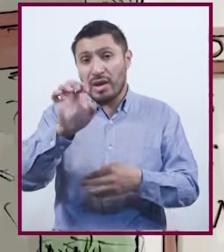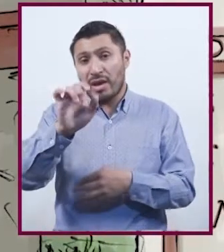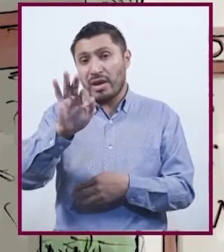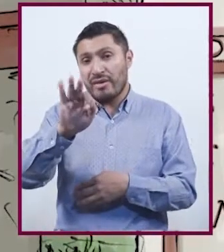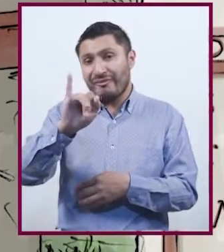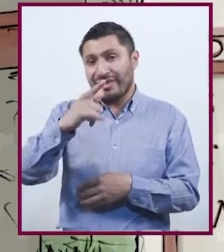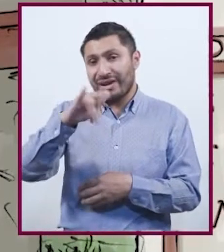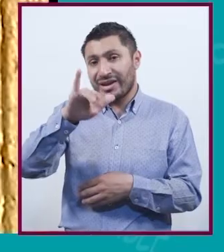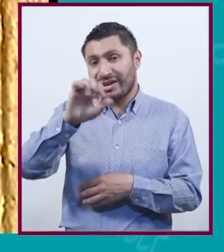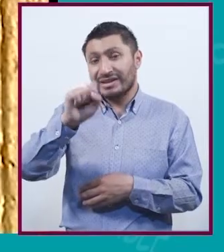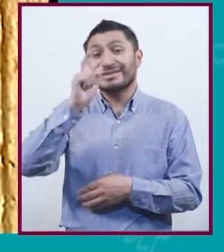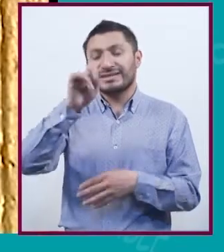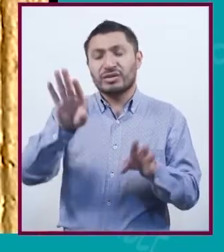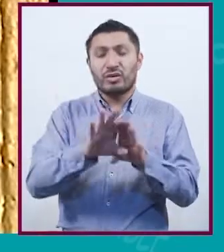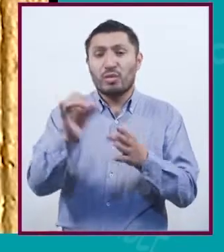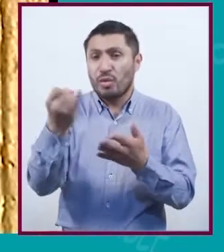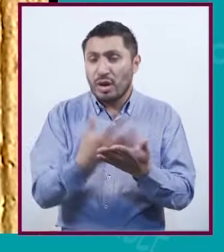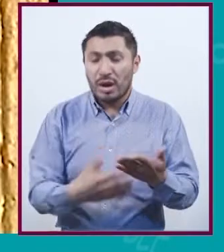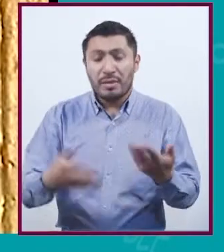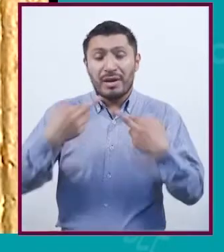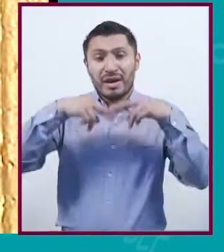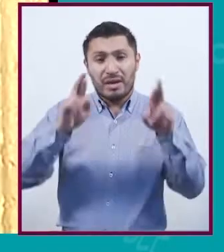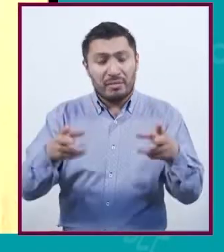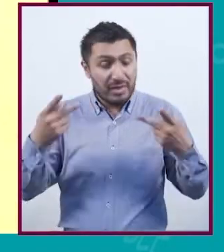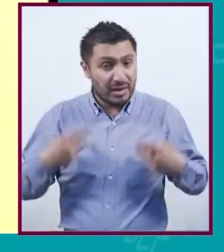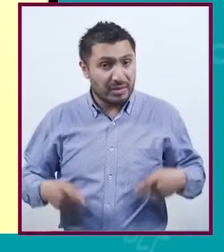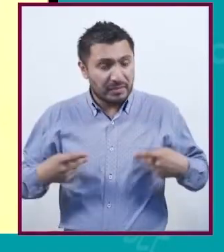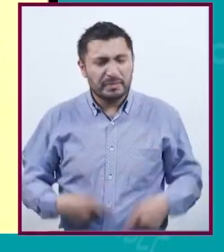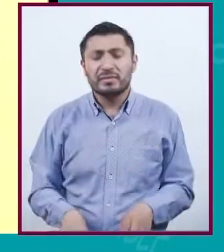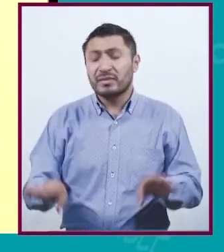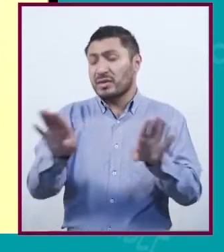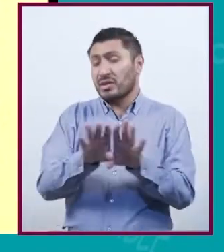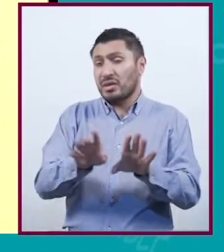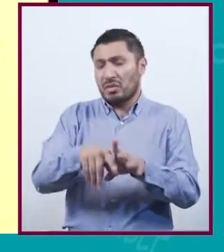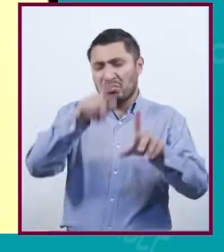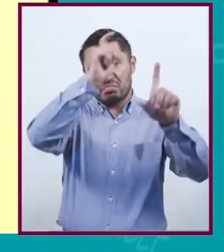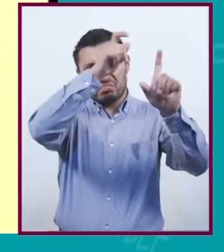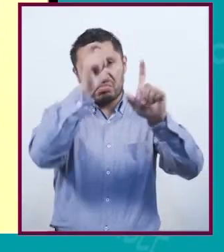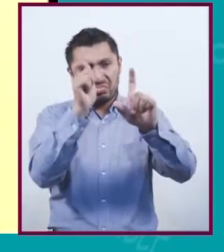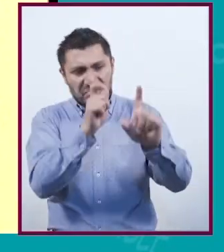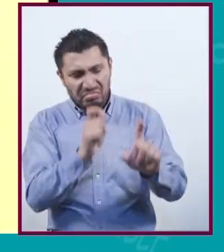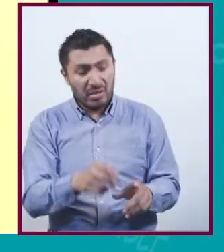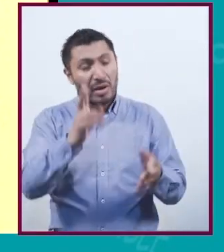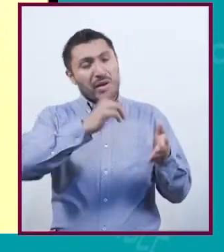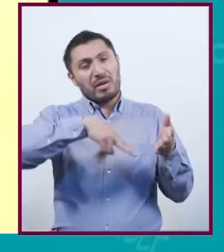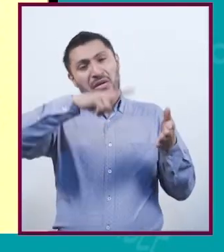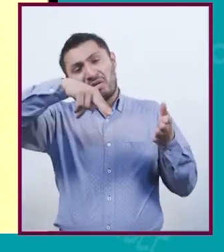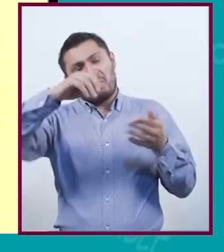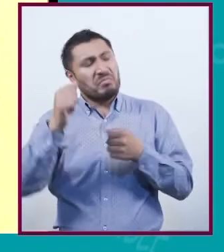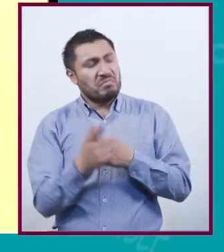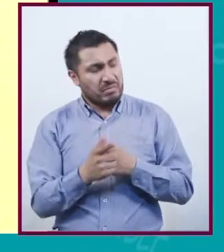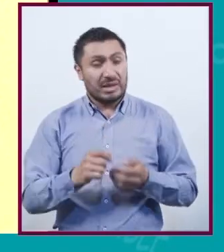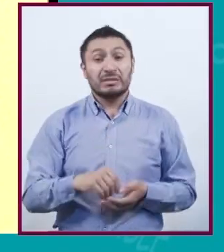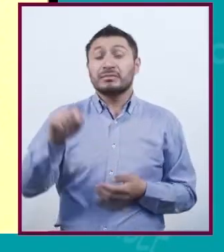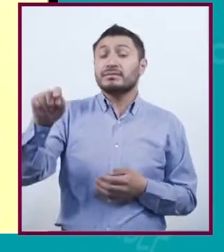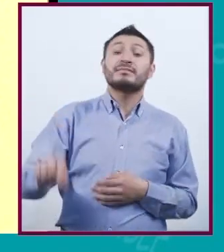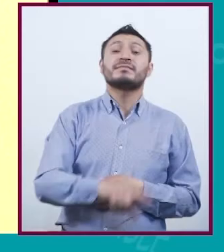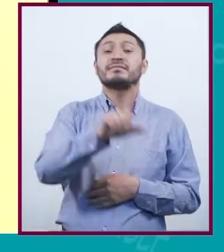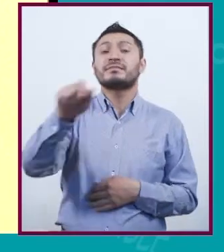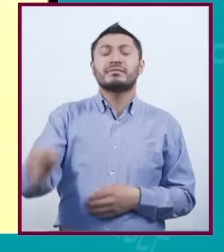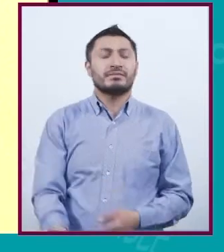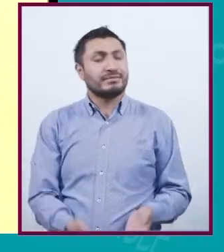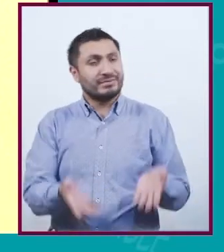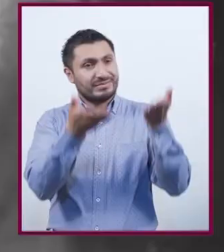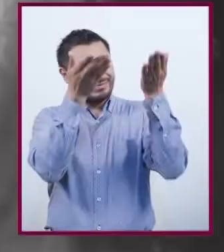santos, así como las efigies, es decir, imágenes que representaban a las personas, como una escultura o una